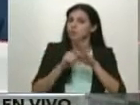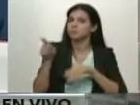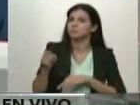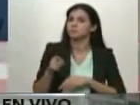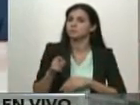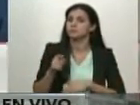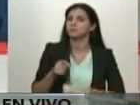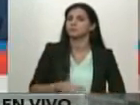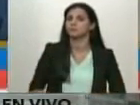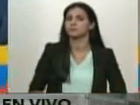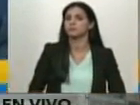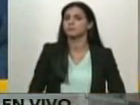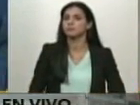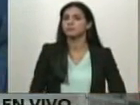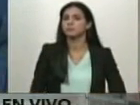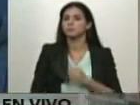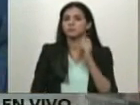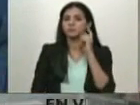inconstitucional.